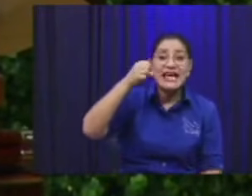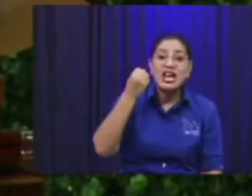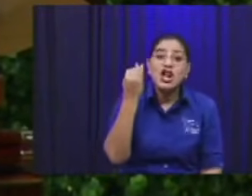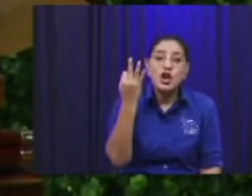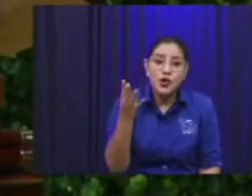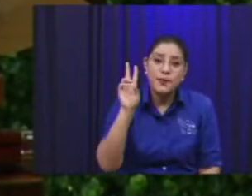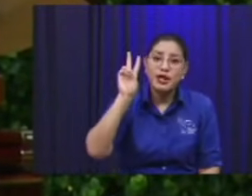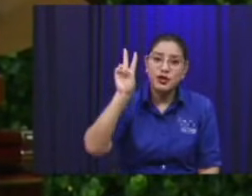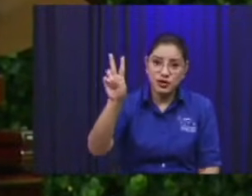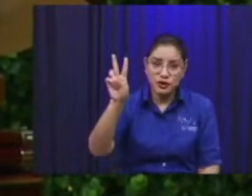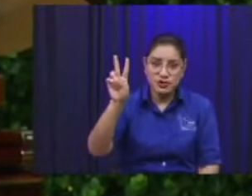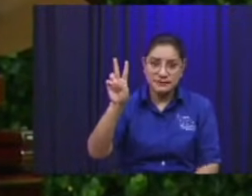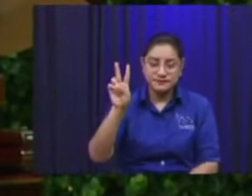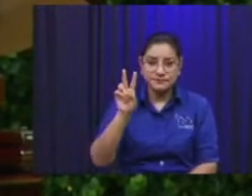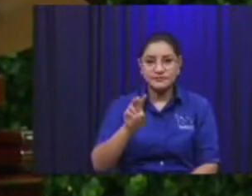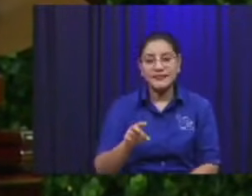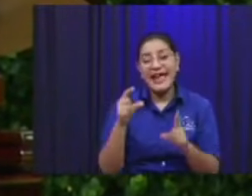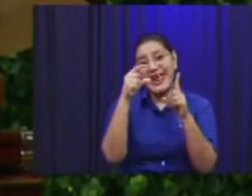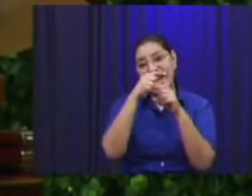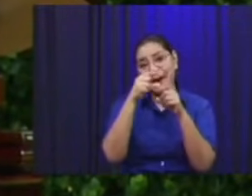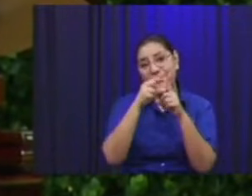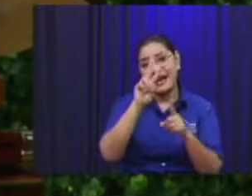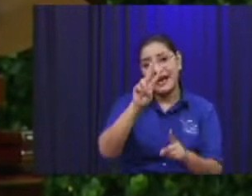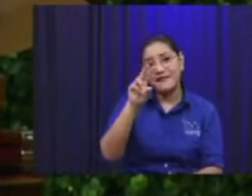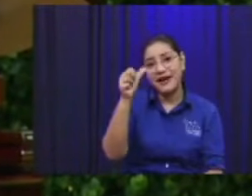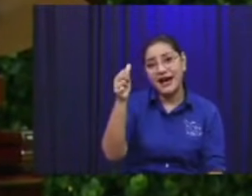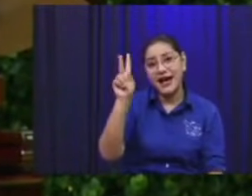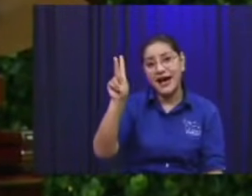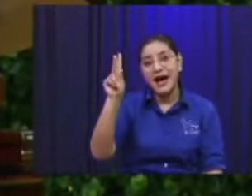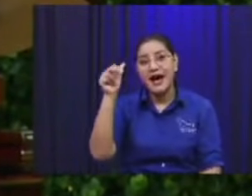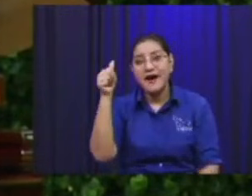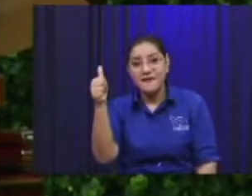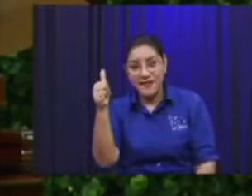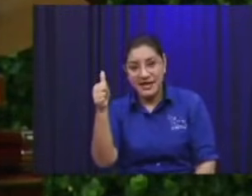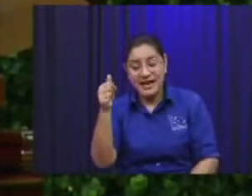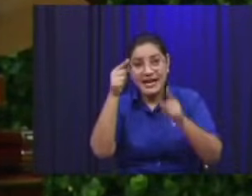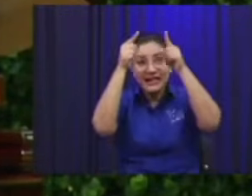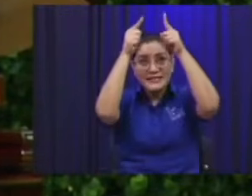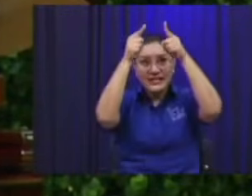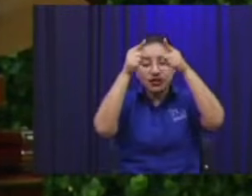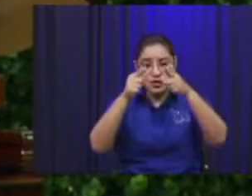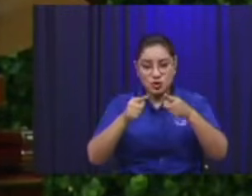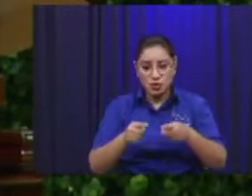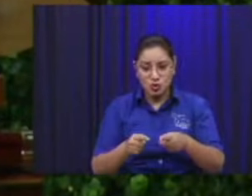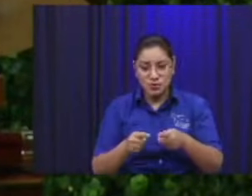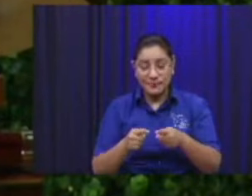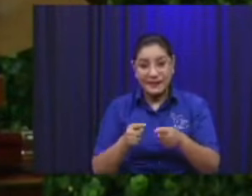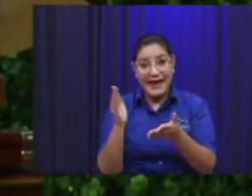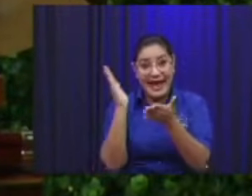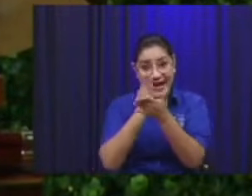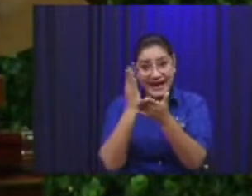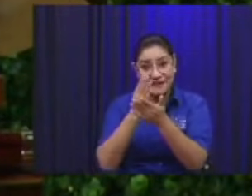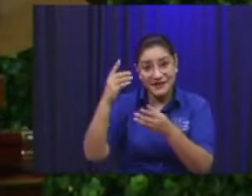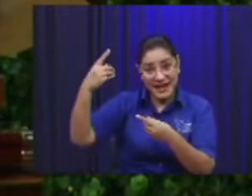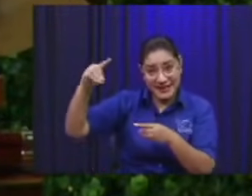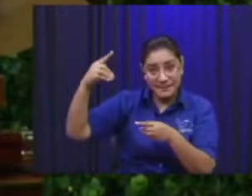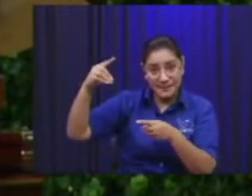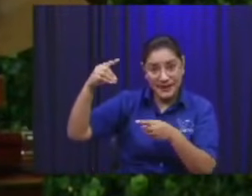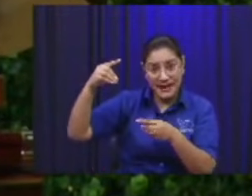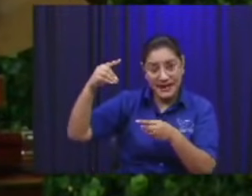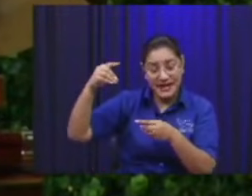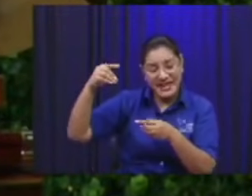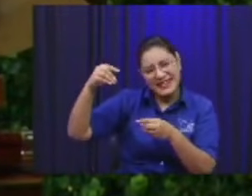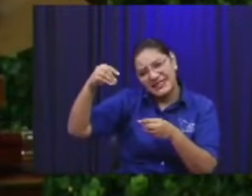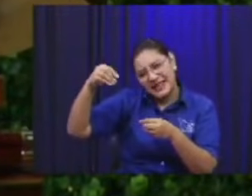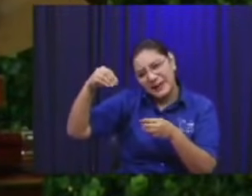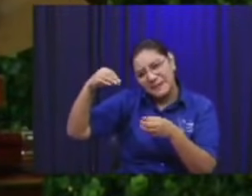y a la par en la parte media del medio de la biblia dice la siguiente manera en el versículo